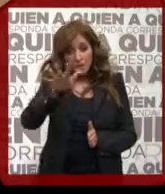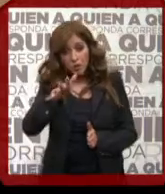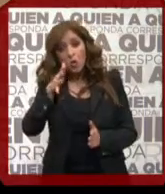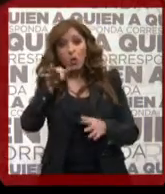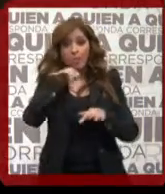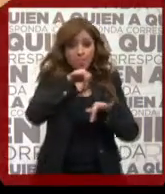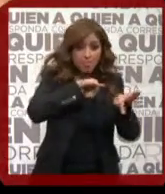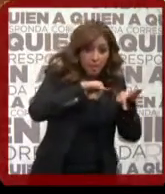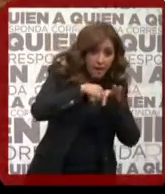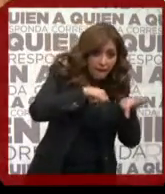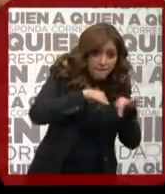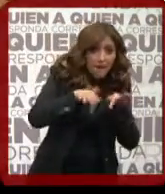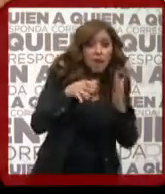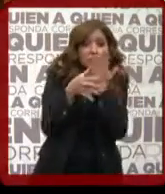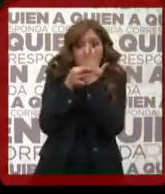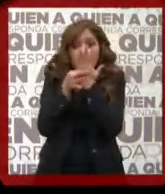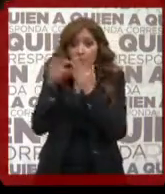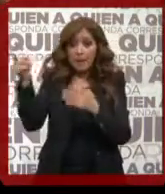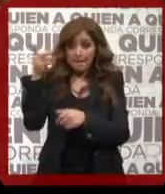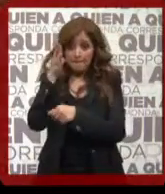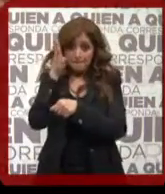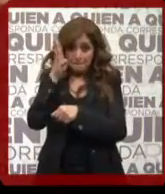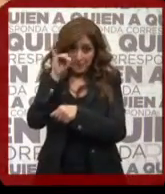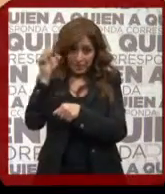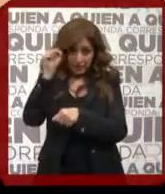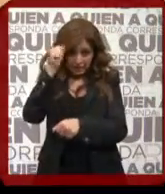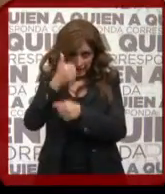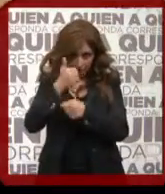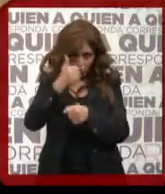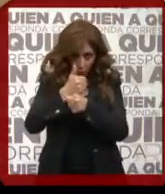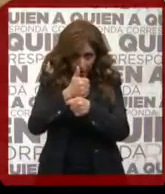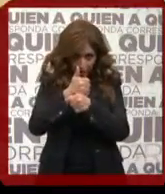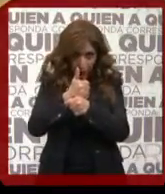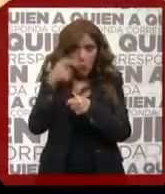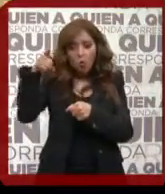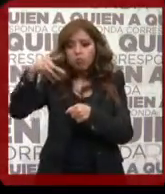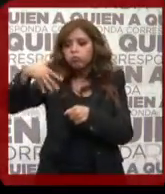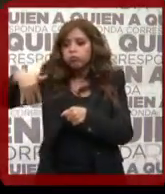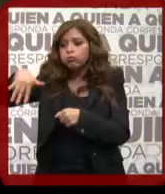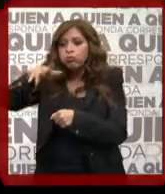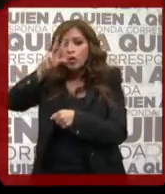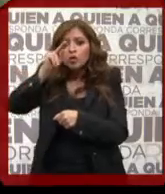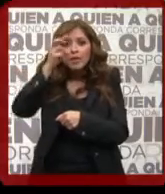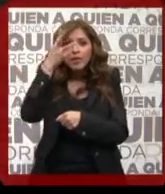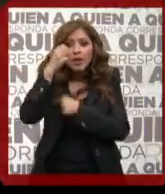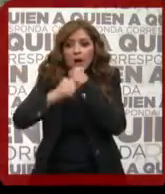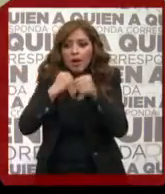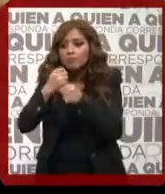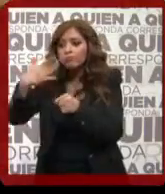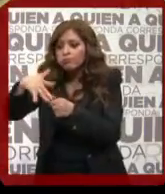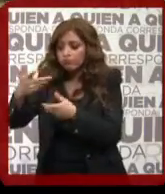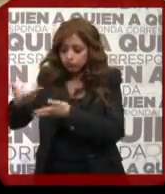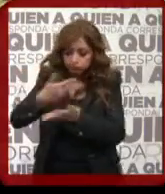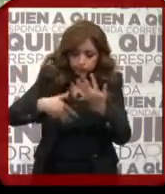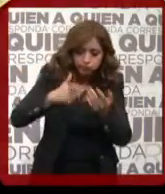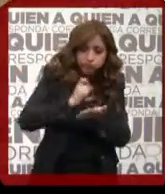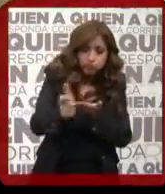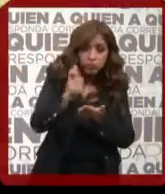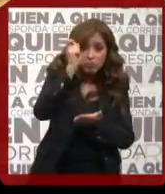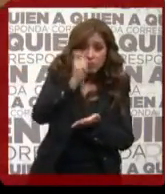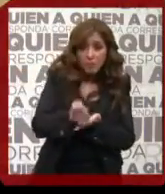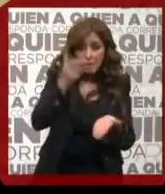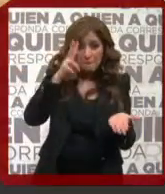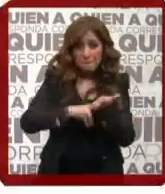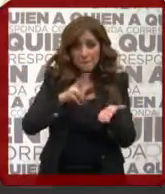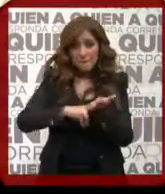trabajo que lo sustente, el bisabuelo de Chazelle de 83 años debe buscar la manera de comprarlo teniendo un precio de